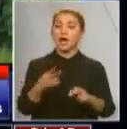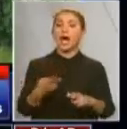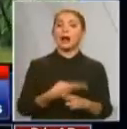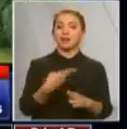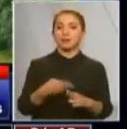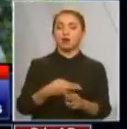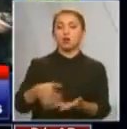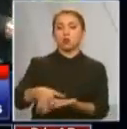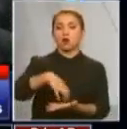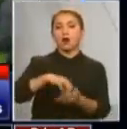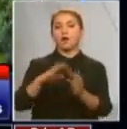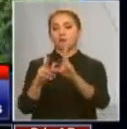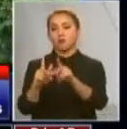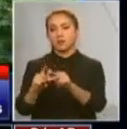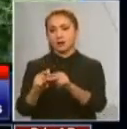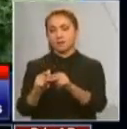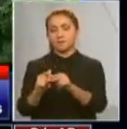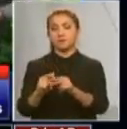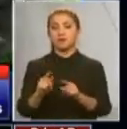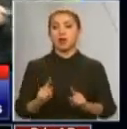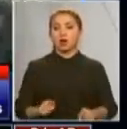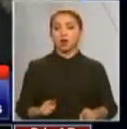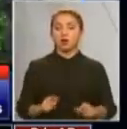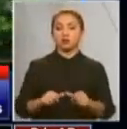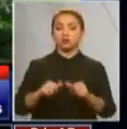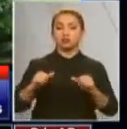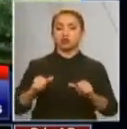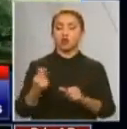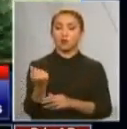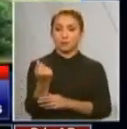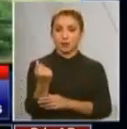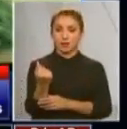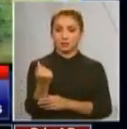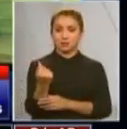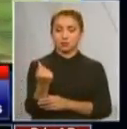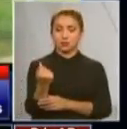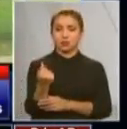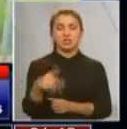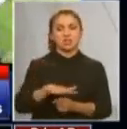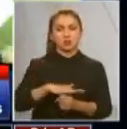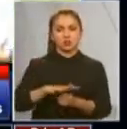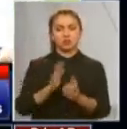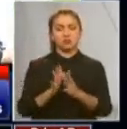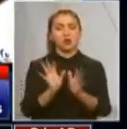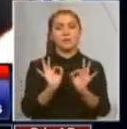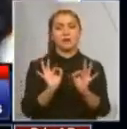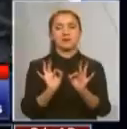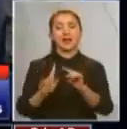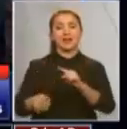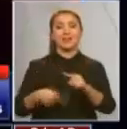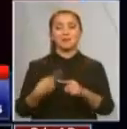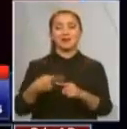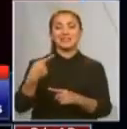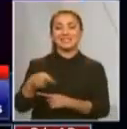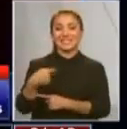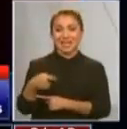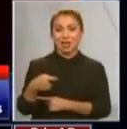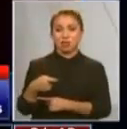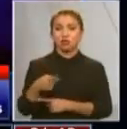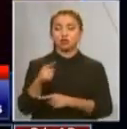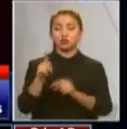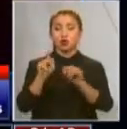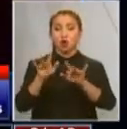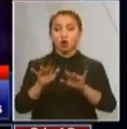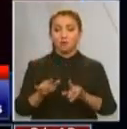arrendar a un familiar. Ahora, lo del sobreprecio, aquí hay una situación bastante especial, porque además el Senado, en su